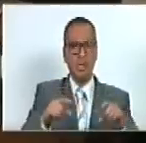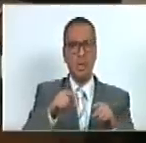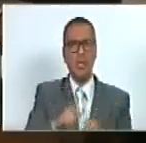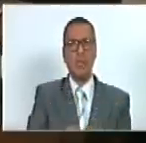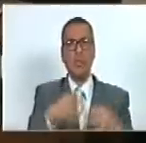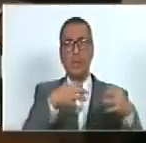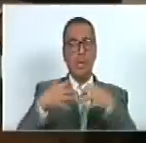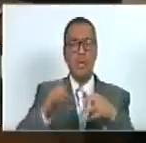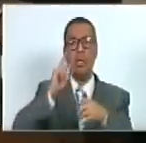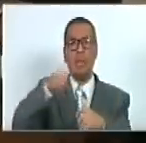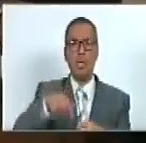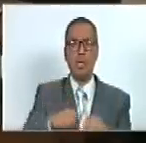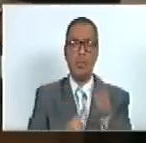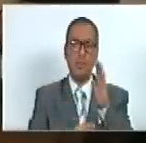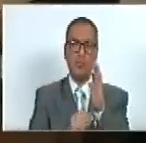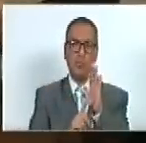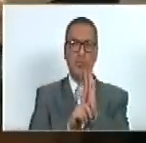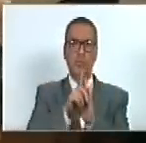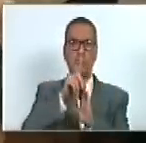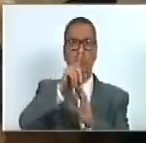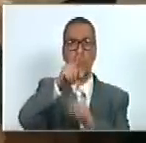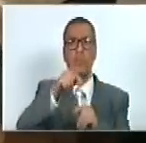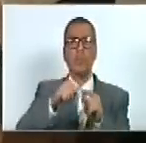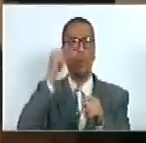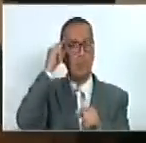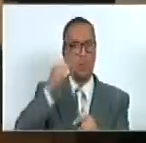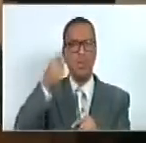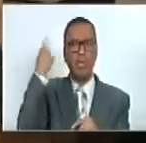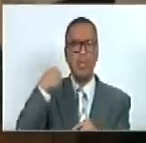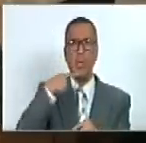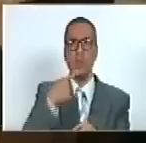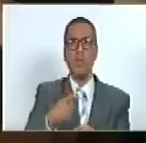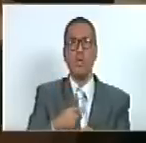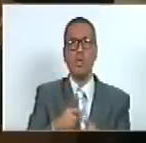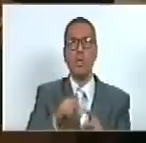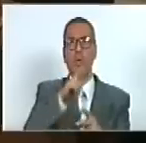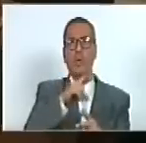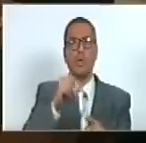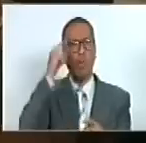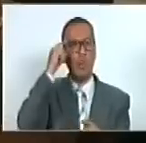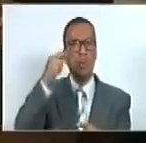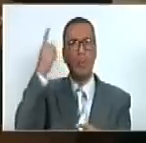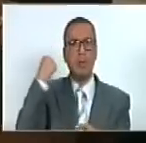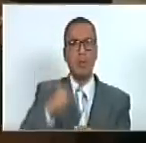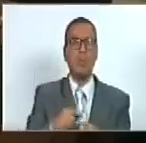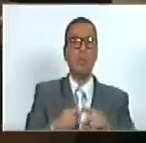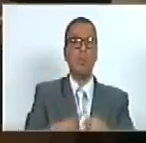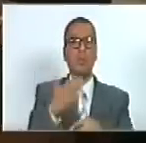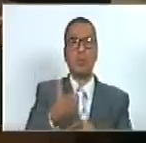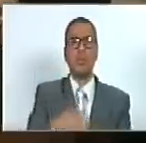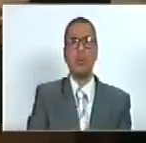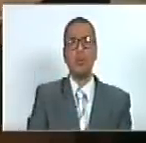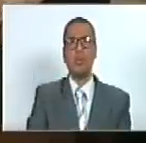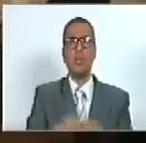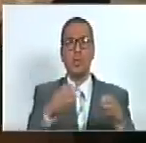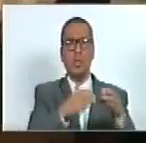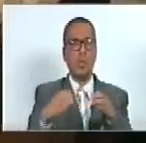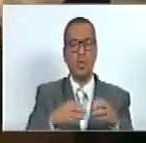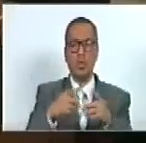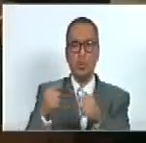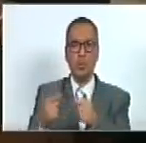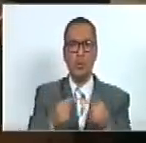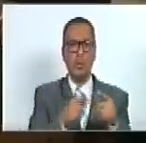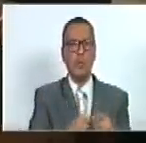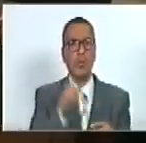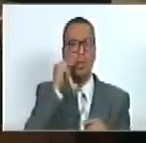antiguerra también fue incrementado después que ayer dijo el presidente 20, ayer después del análisis con su grupo económico,